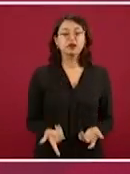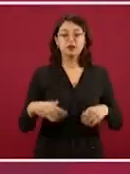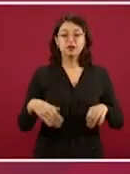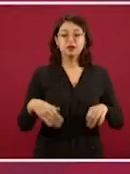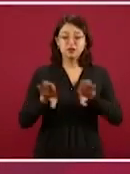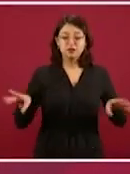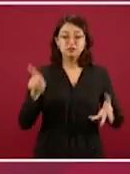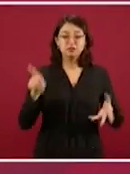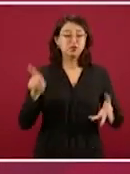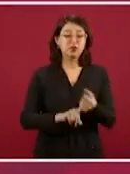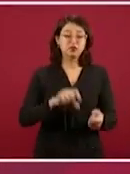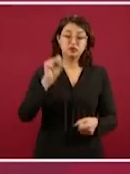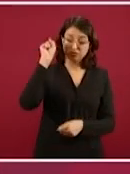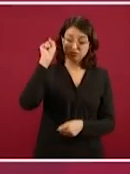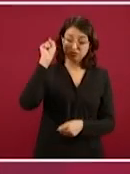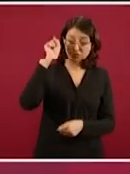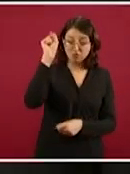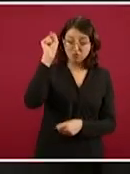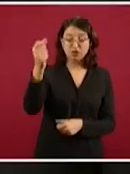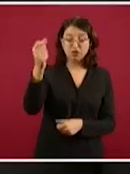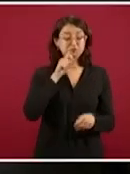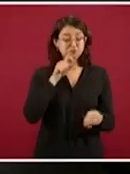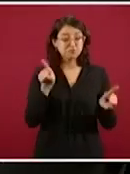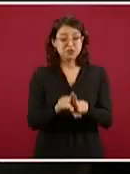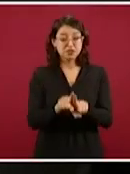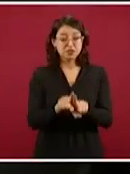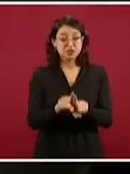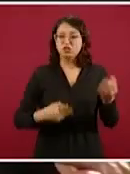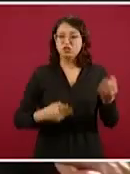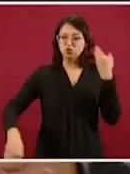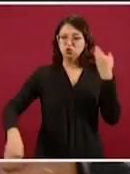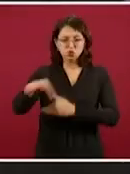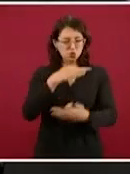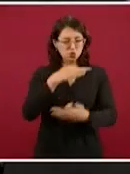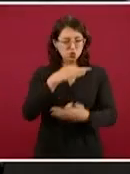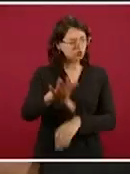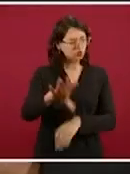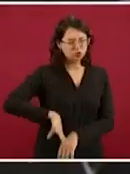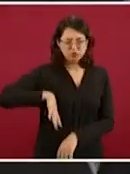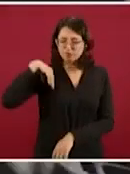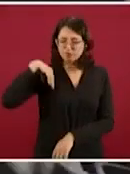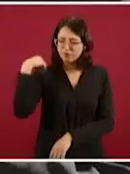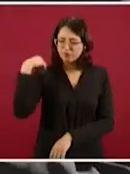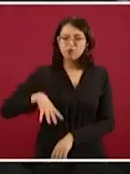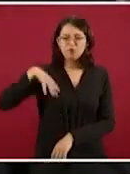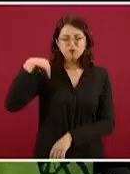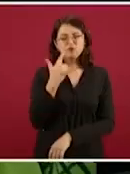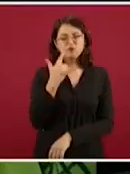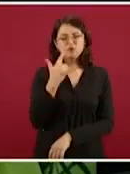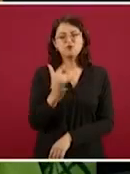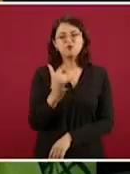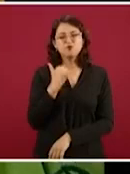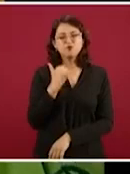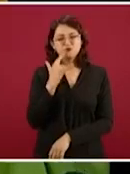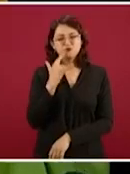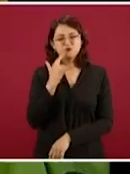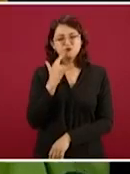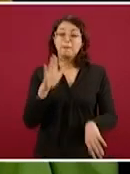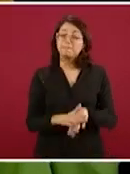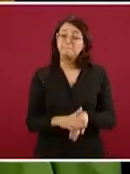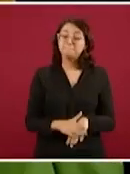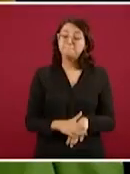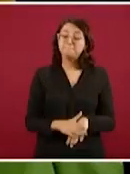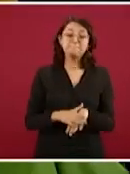en los sindicatos. Tenemos que hacer todo un esfuerzo y los principales